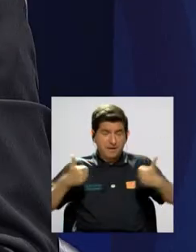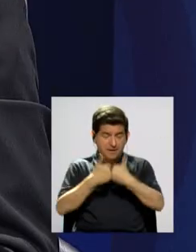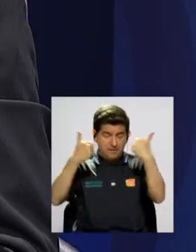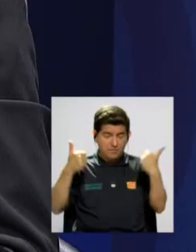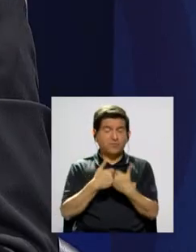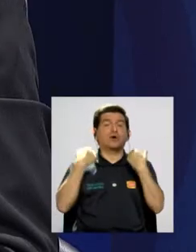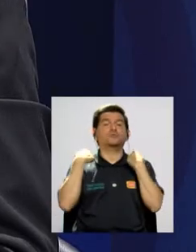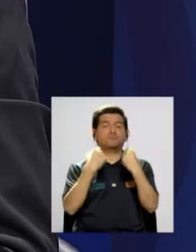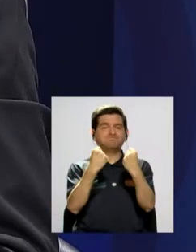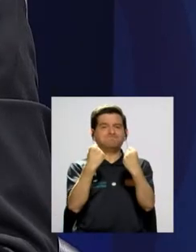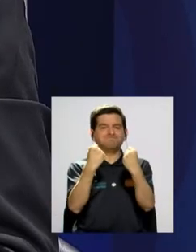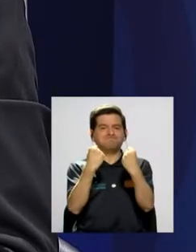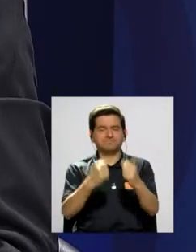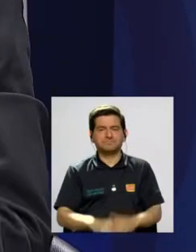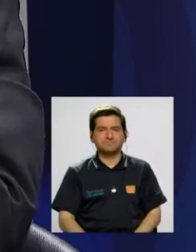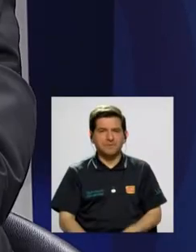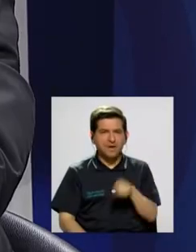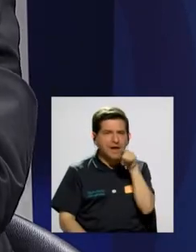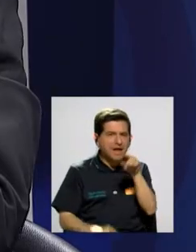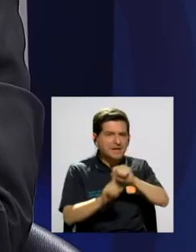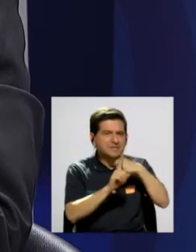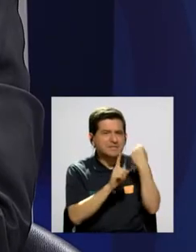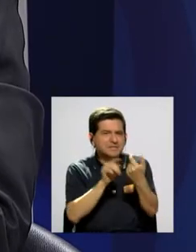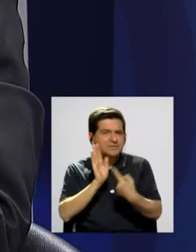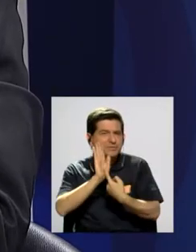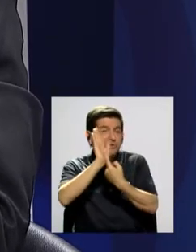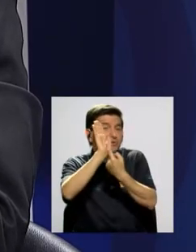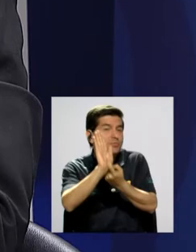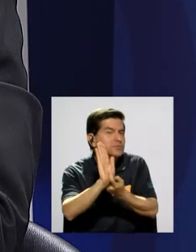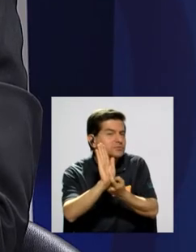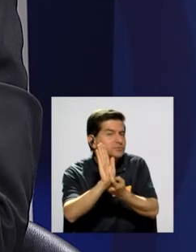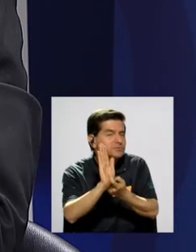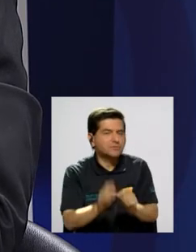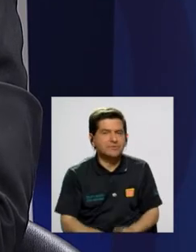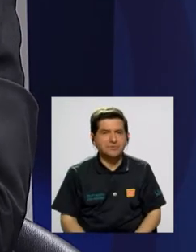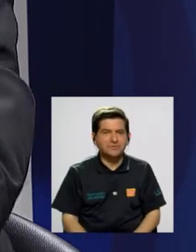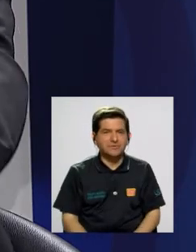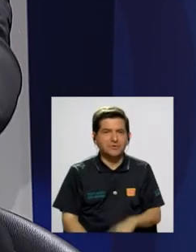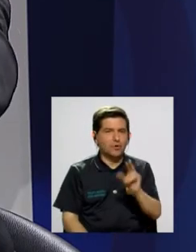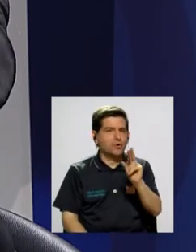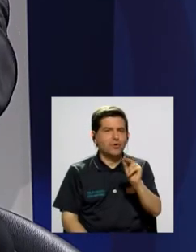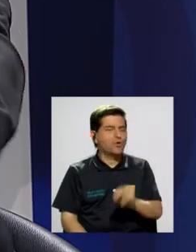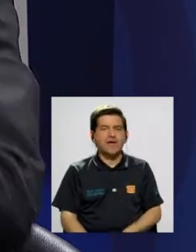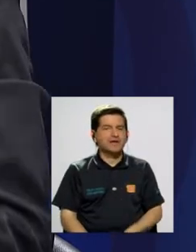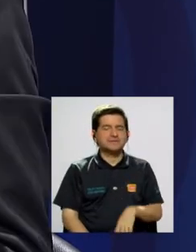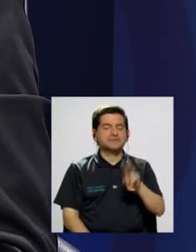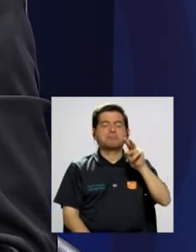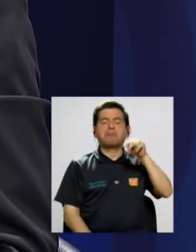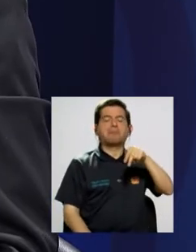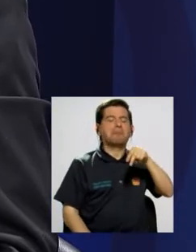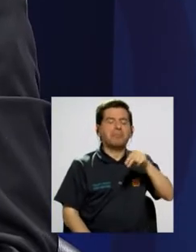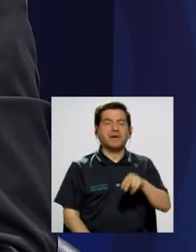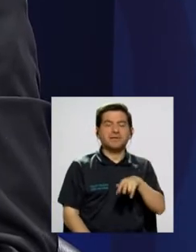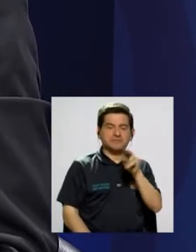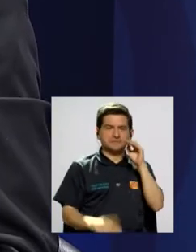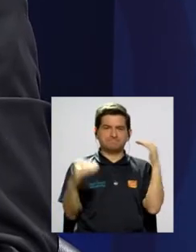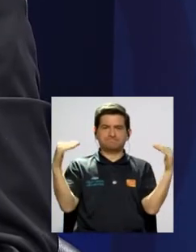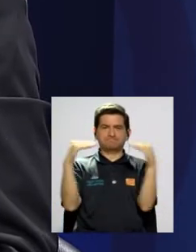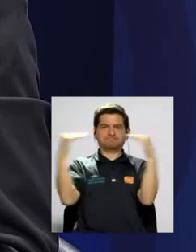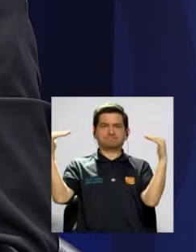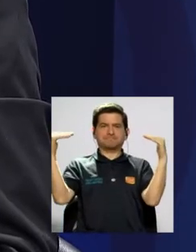muy fuertemente. Porque esa mirada que estás señalando, esa mirada no puede ser hacia abajo, tiene que ser una